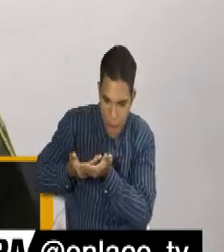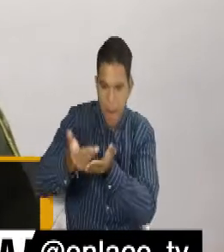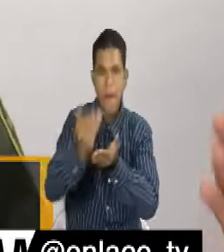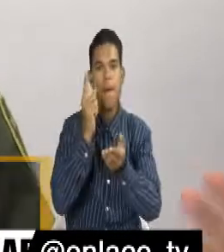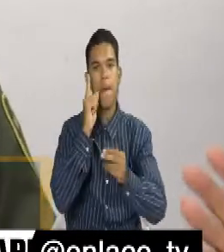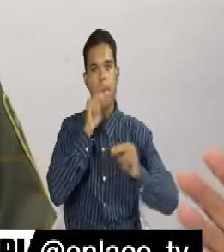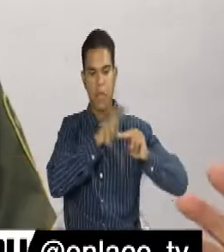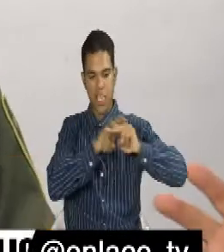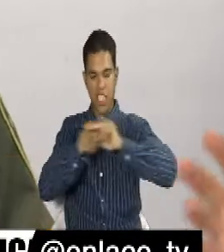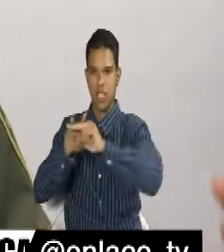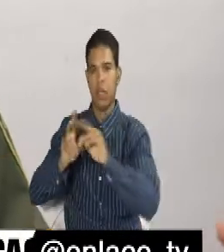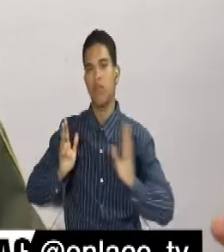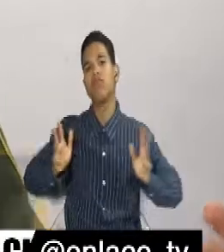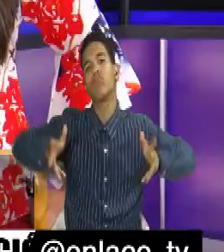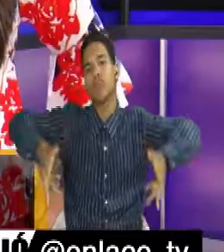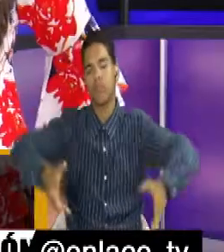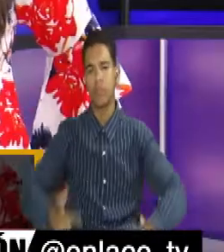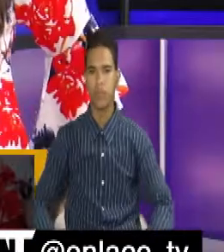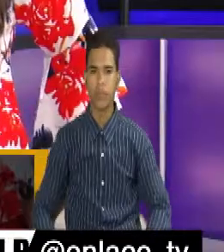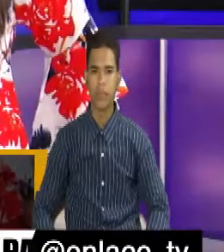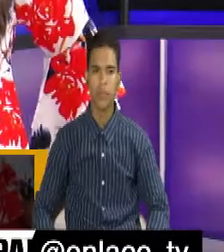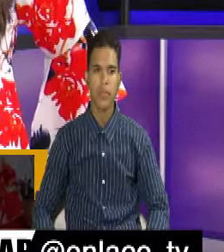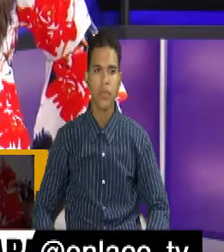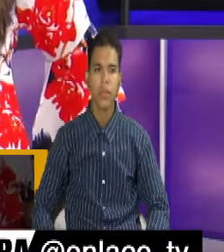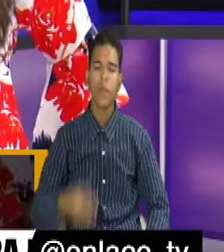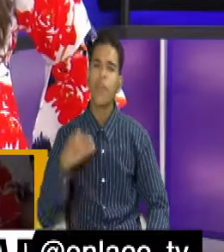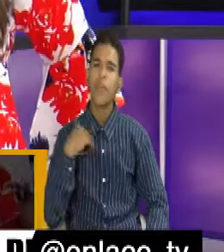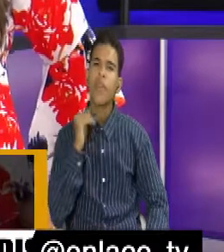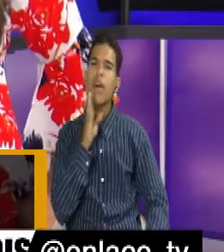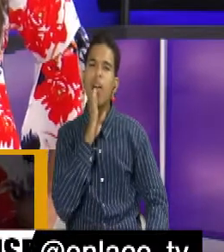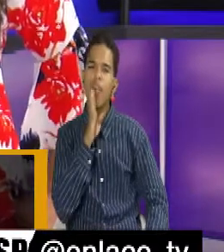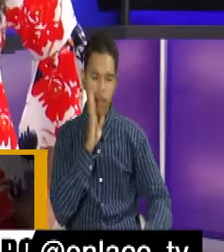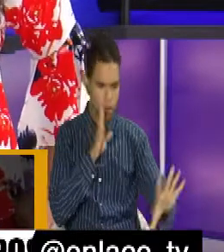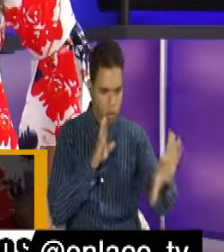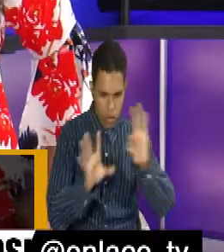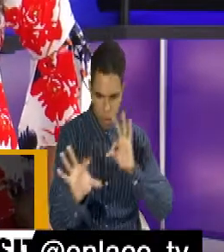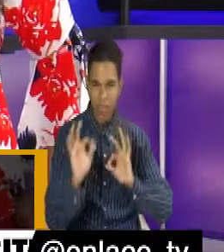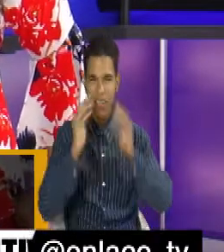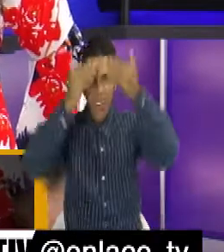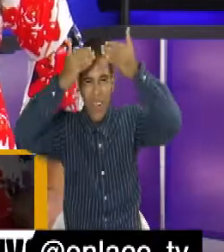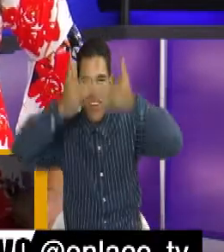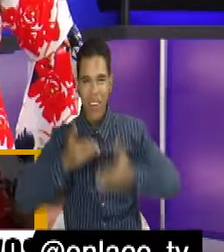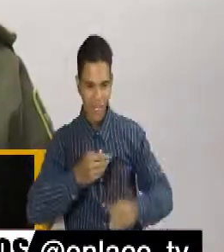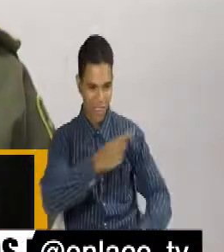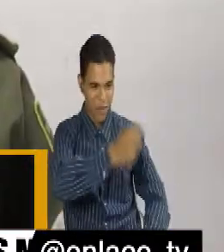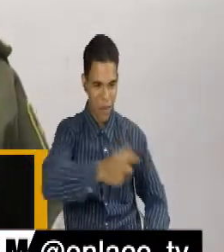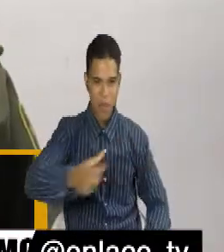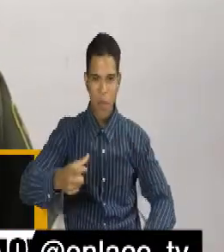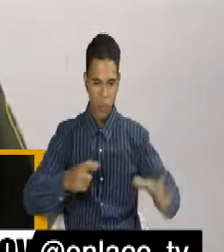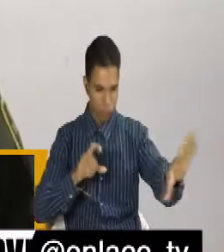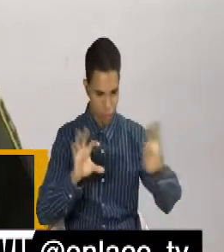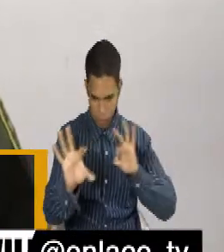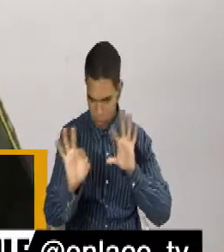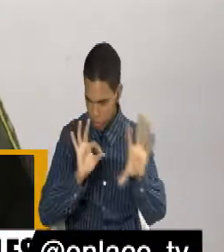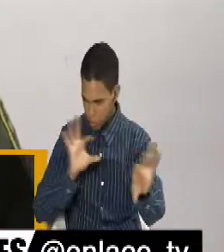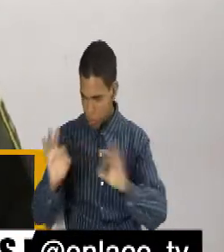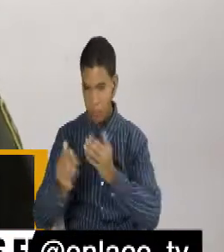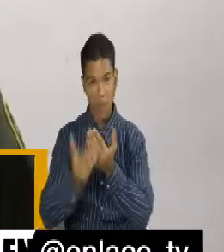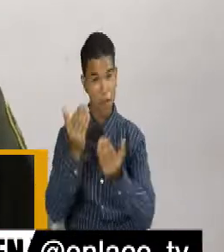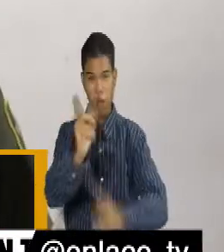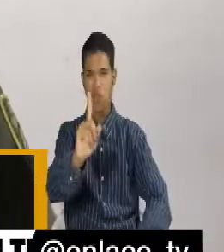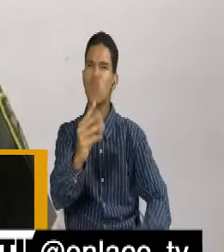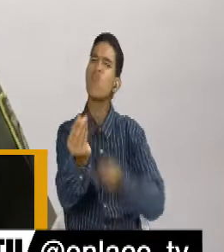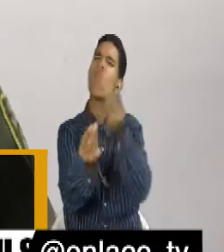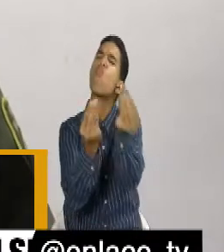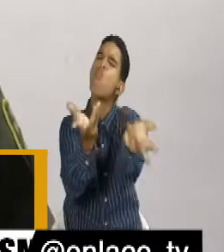ruedas. No es fácil seleccionar los beneficiarios. ¿Cómo lo hacen? Realizamos una mesa de trabajo entre todos